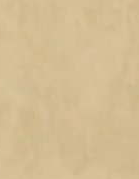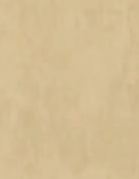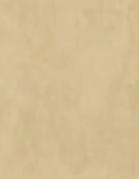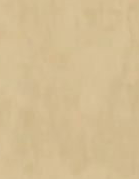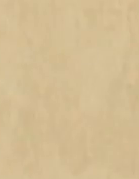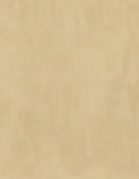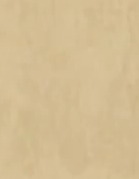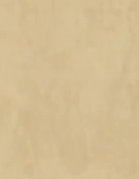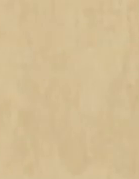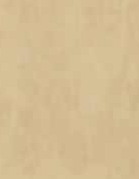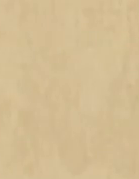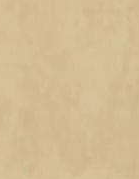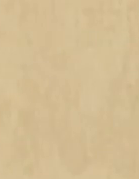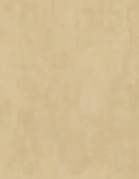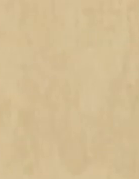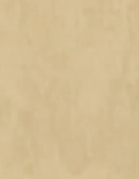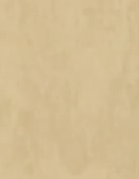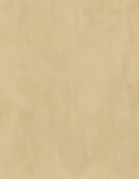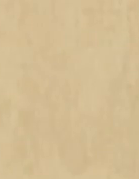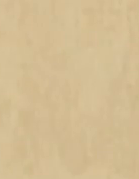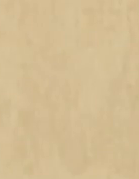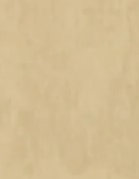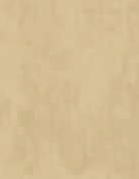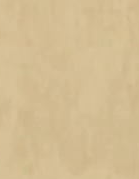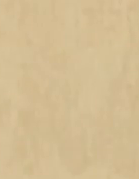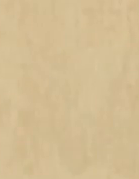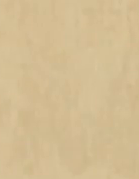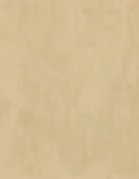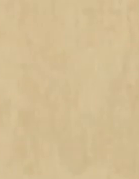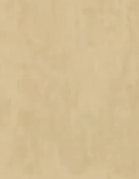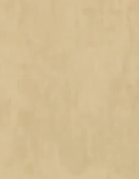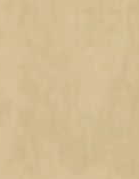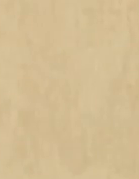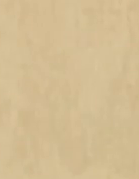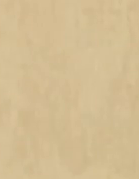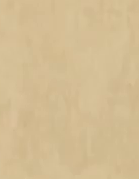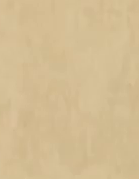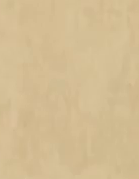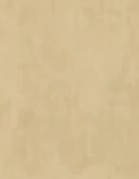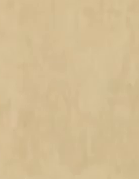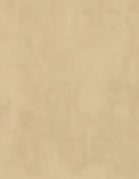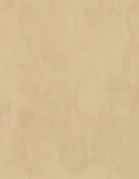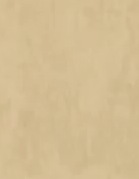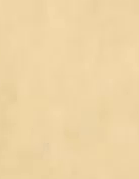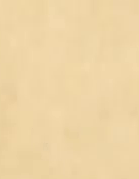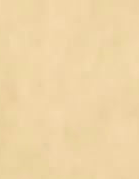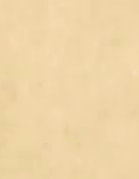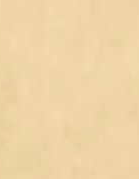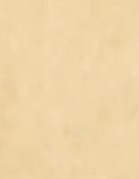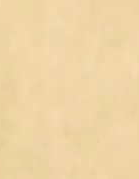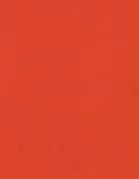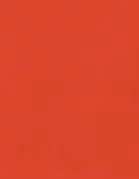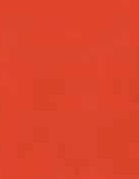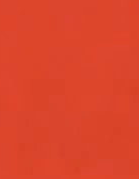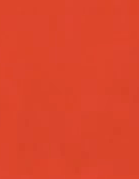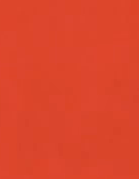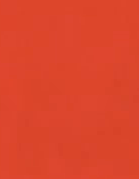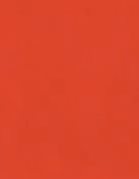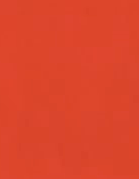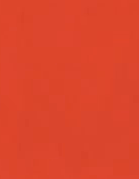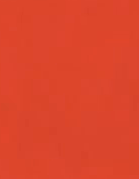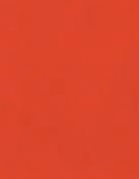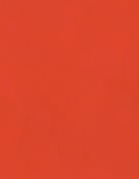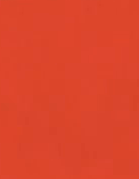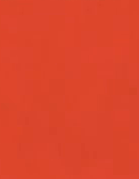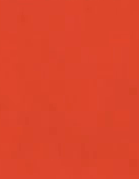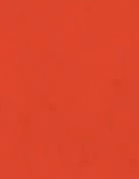@festivaldepoesia2021. YouTube, Festival Mundial de Poesía. Facebook, Festival Mundial de Poesía. Y conoce más